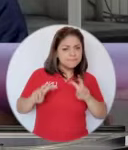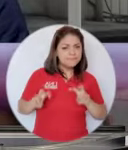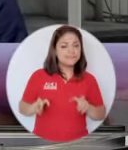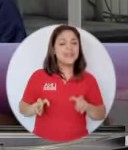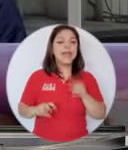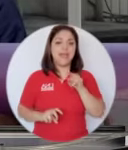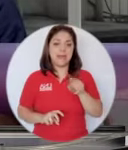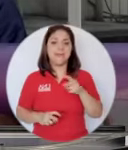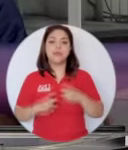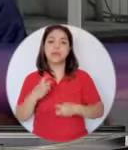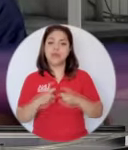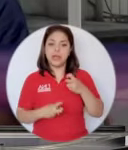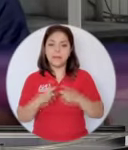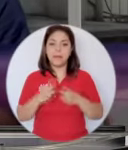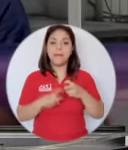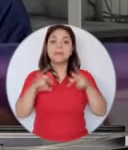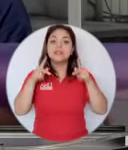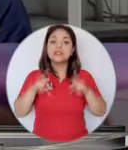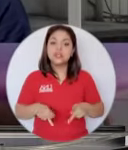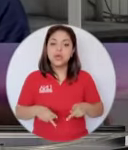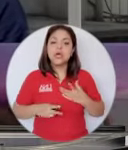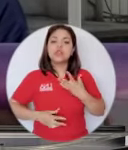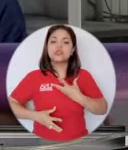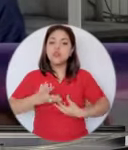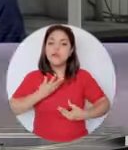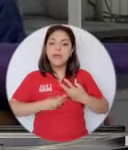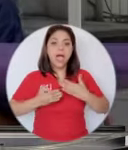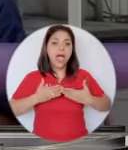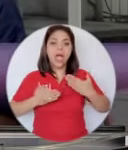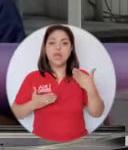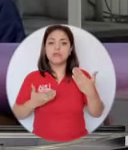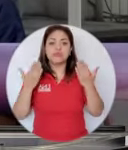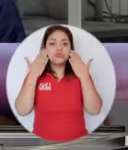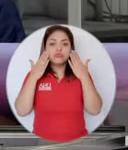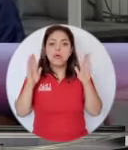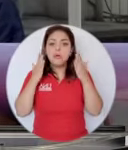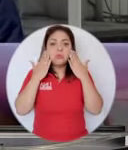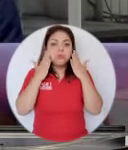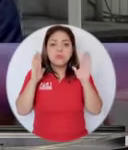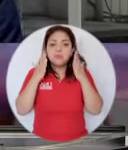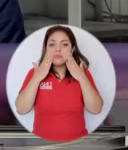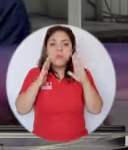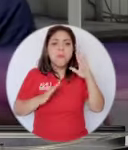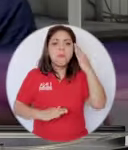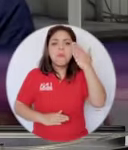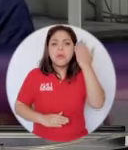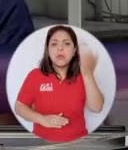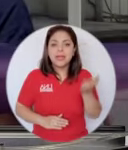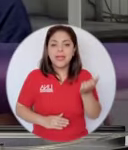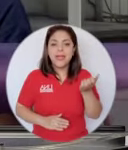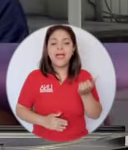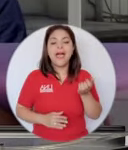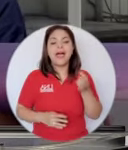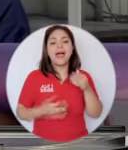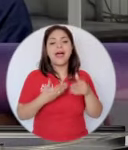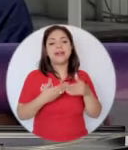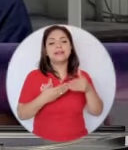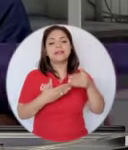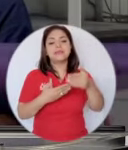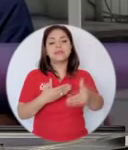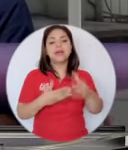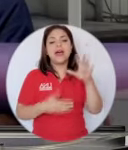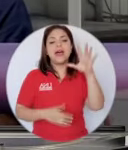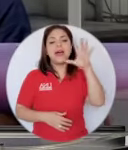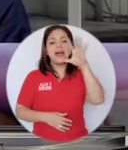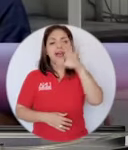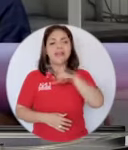está sufriendo y que al principio no encontraban una causa, hasta que la causa fue A ver,